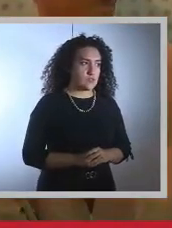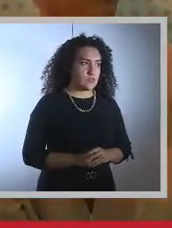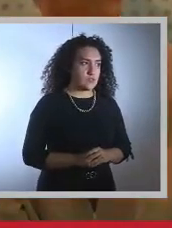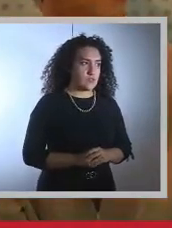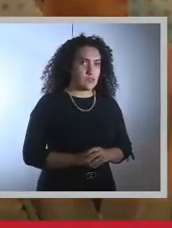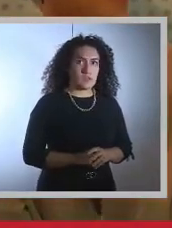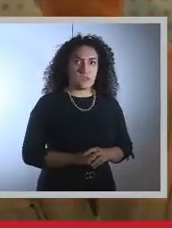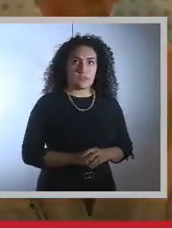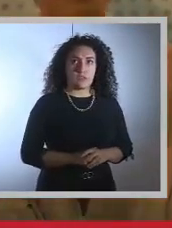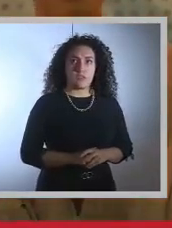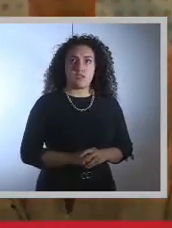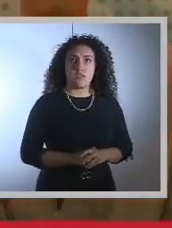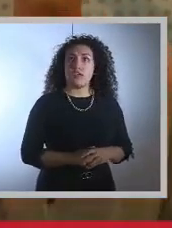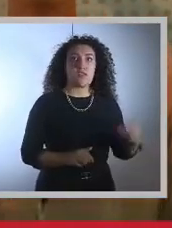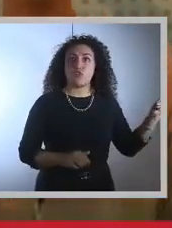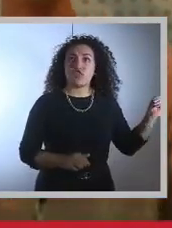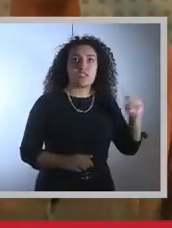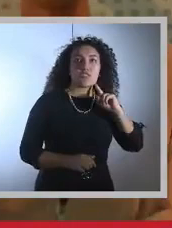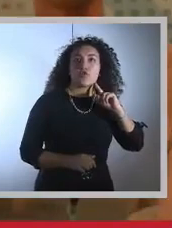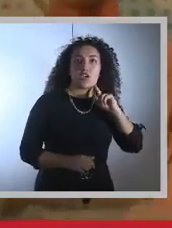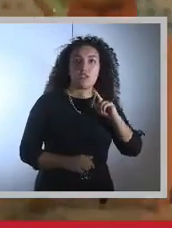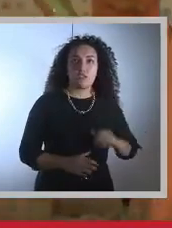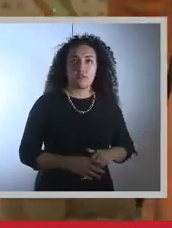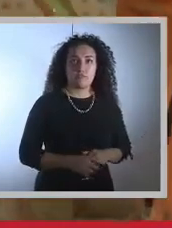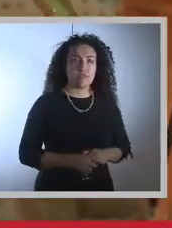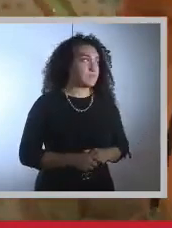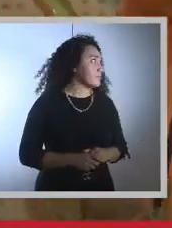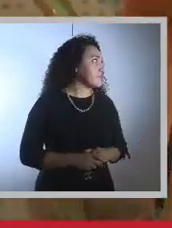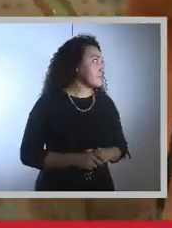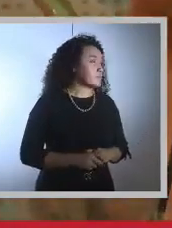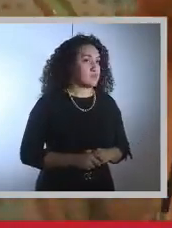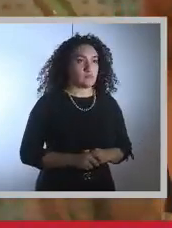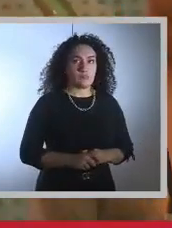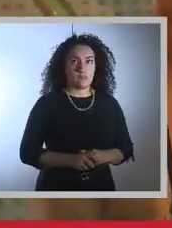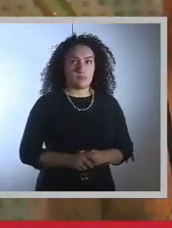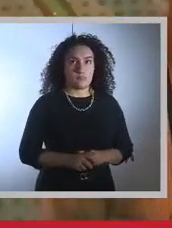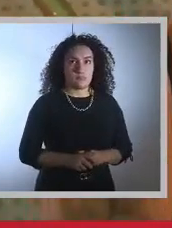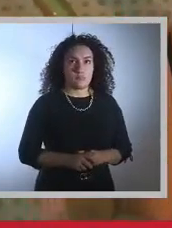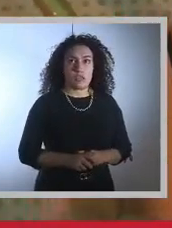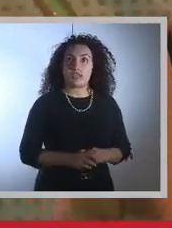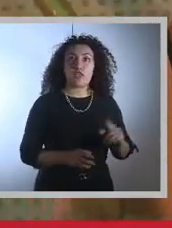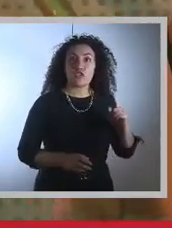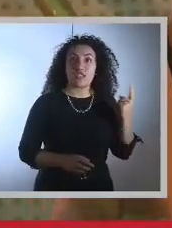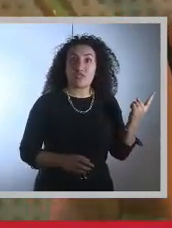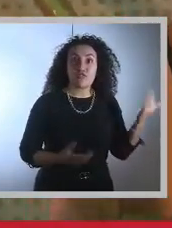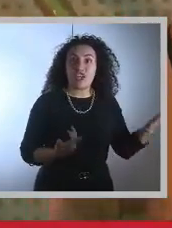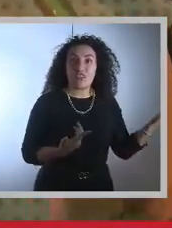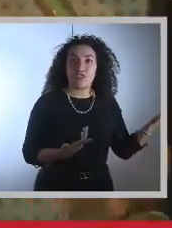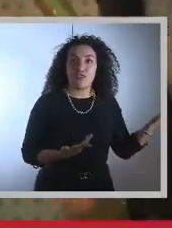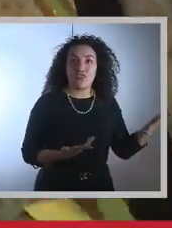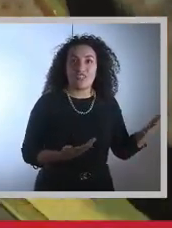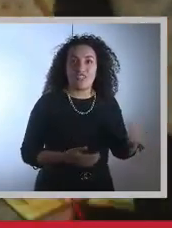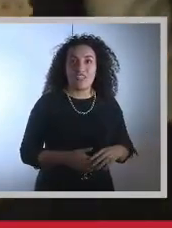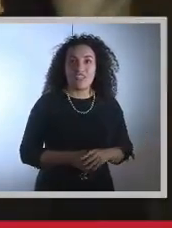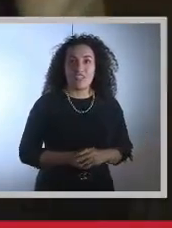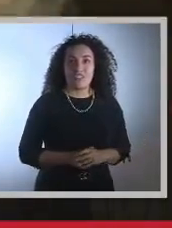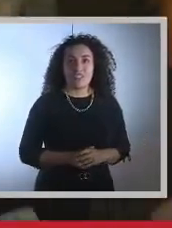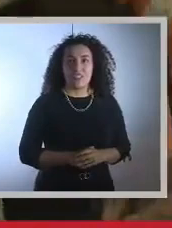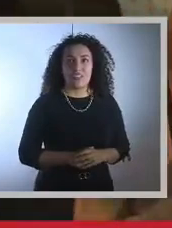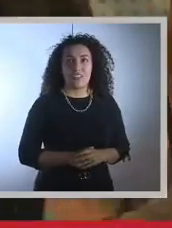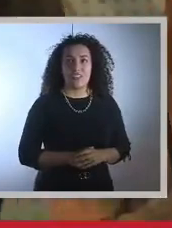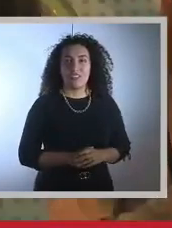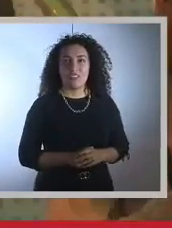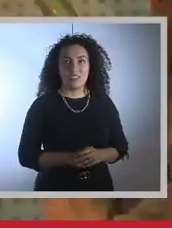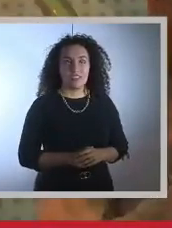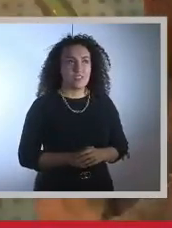también es anfitrión de este evento. Vamos a recibir a Franklin con un aplauso también y trae su